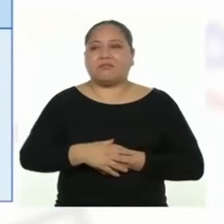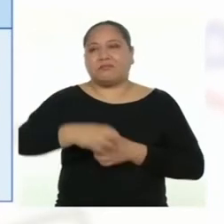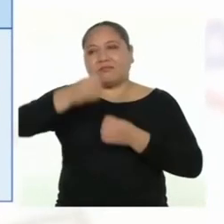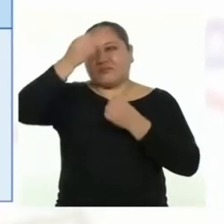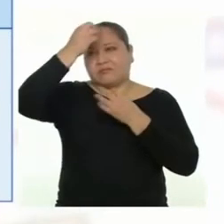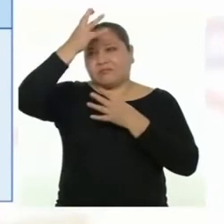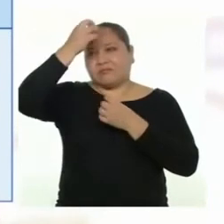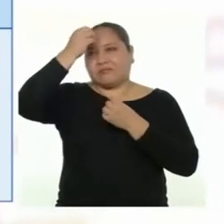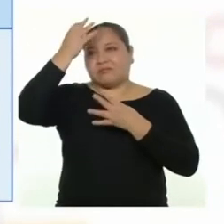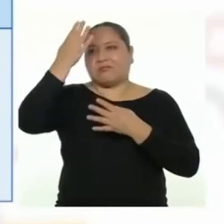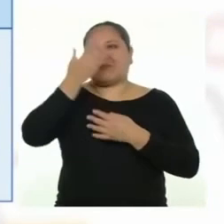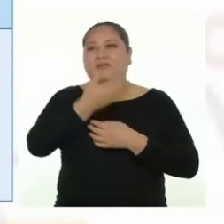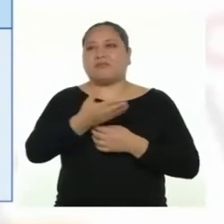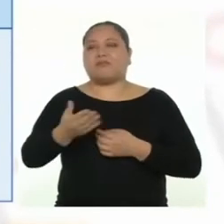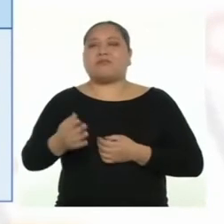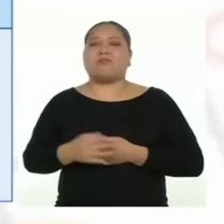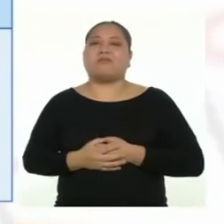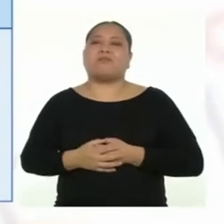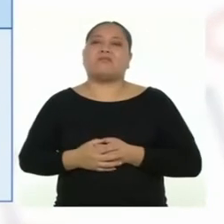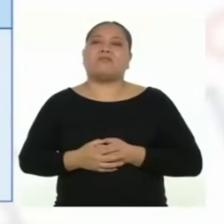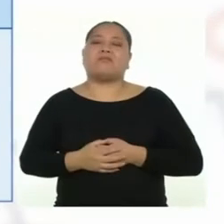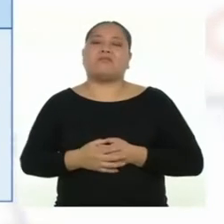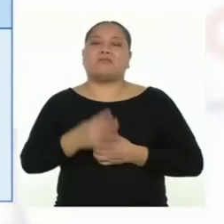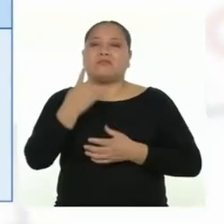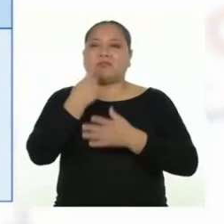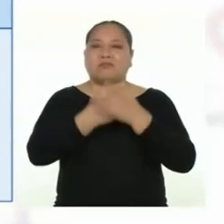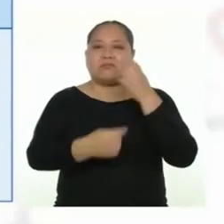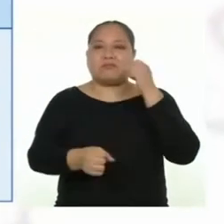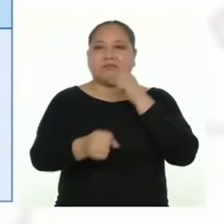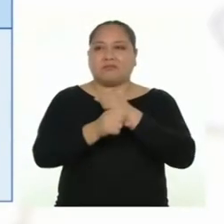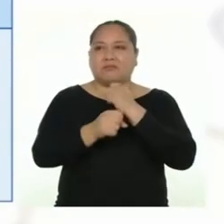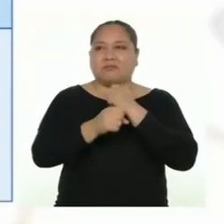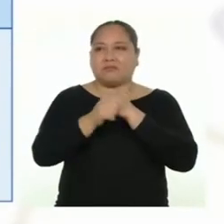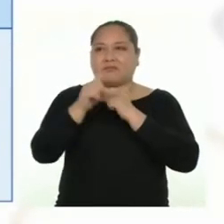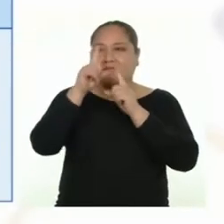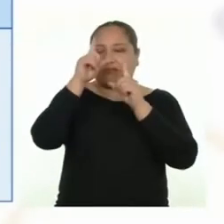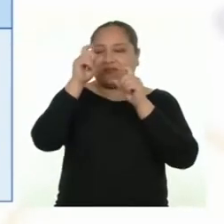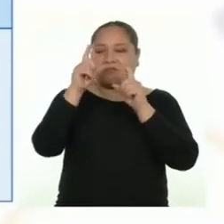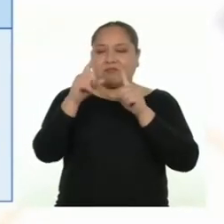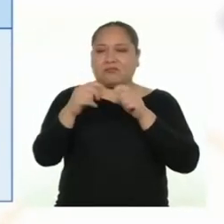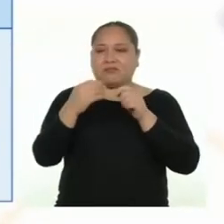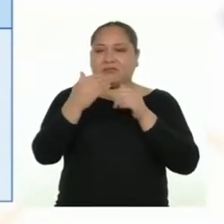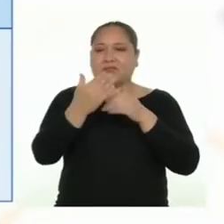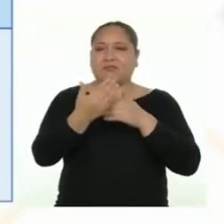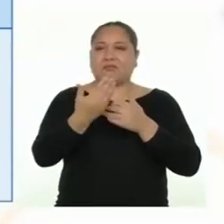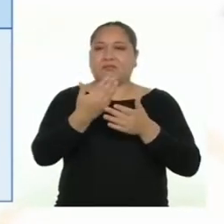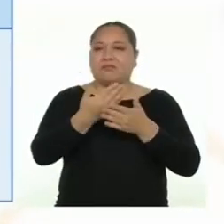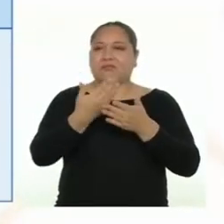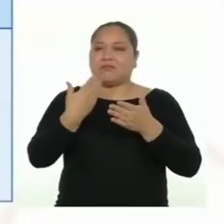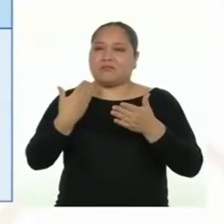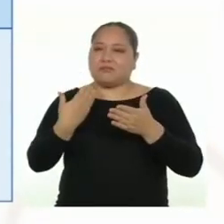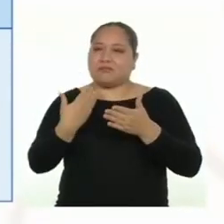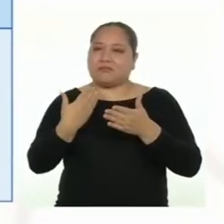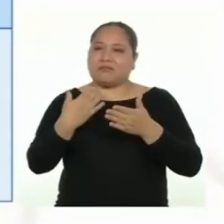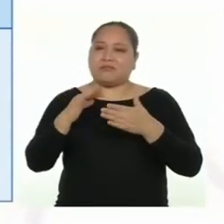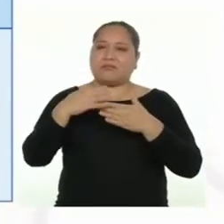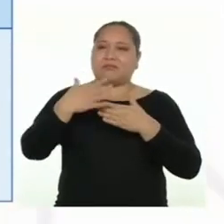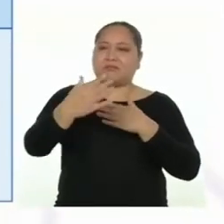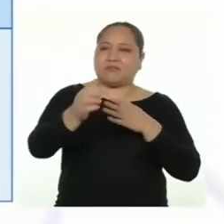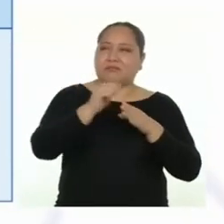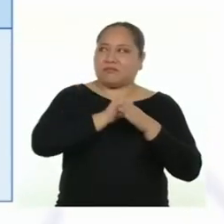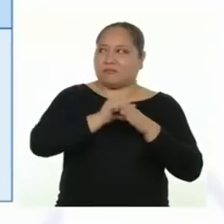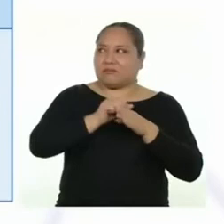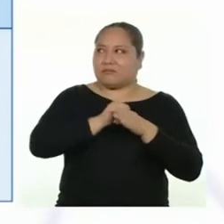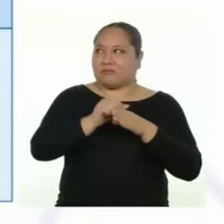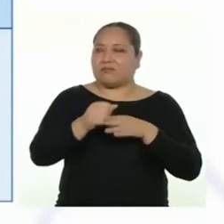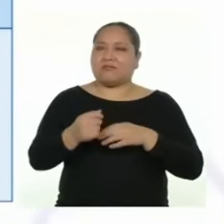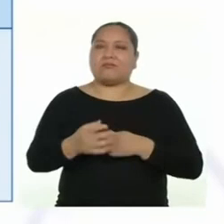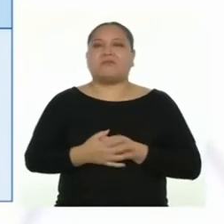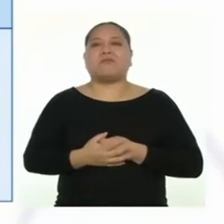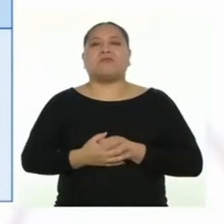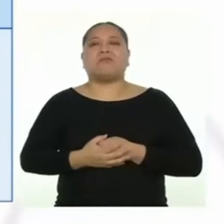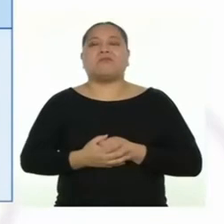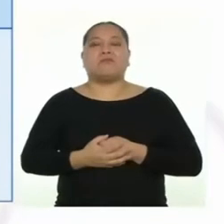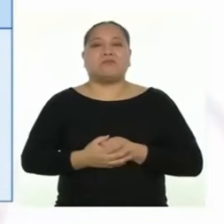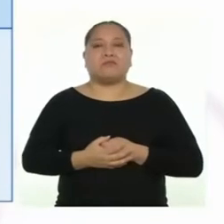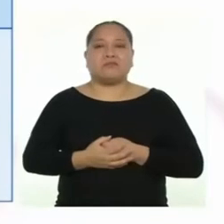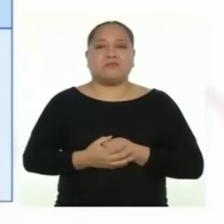sacamos de una fuente confiable. Sí, esas son las preguntas reformuladas antes del ensayo.